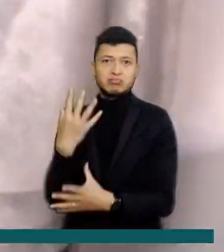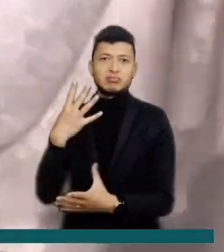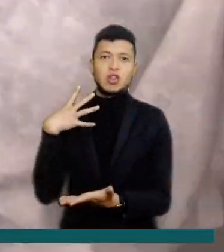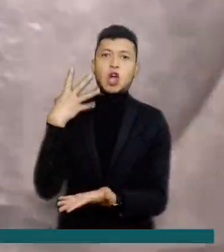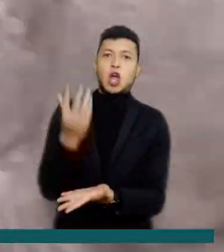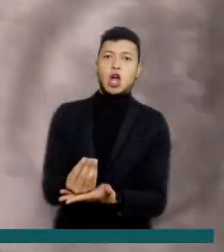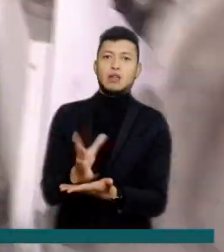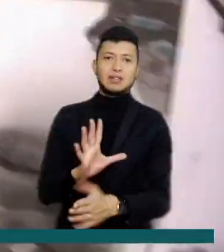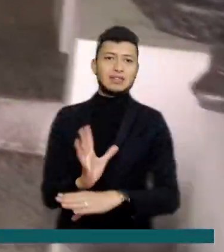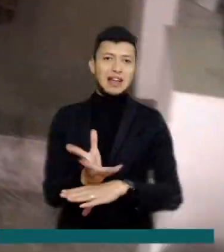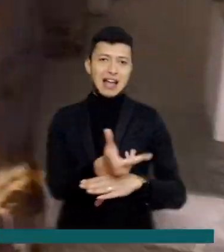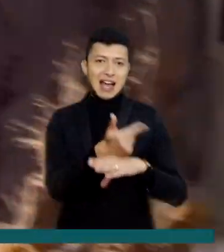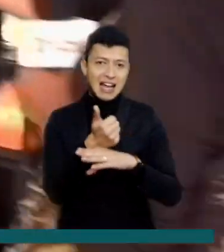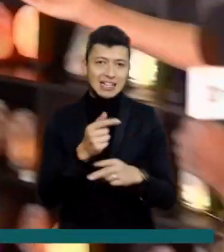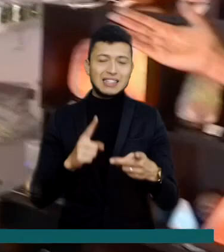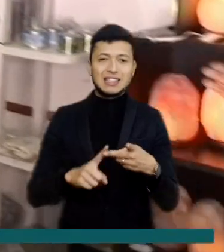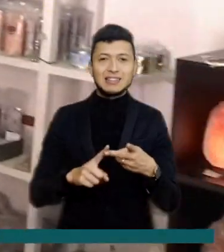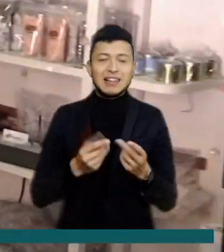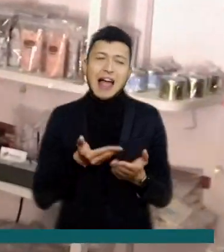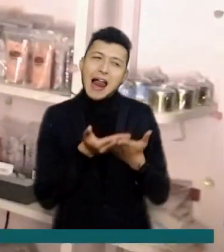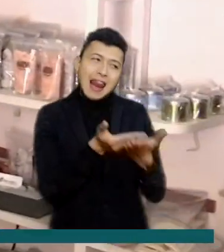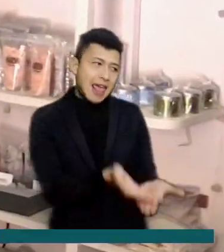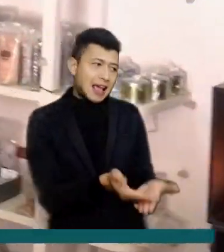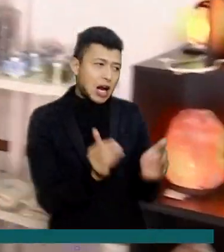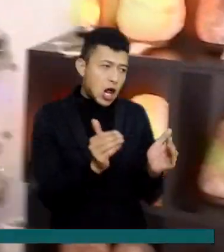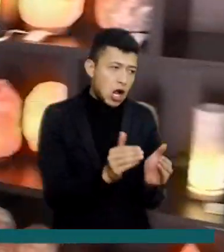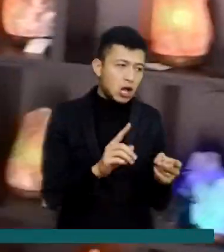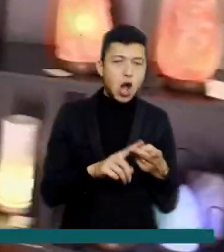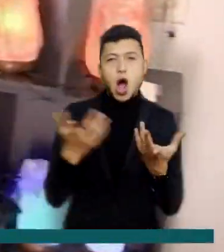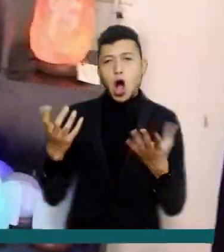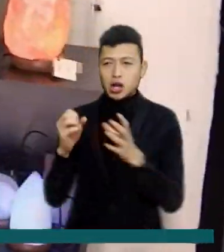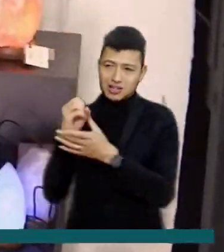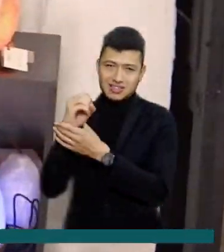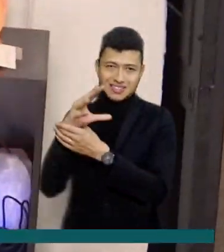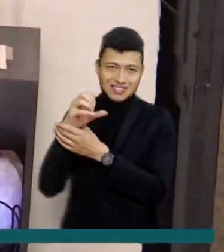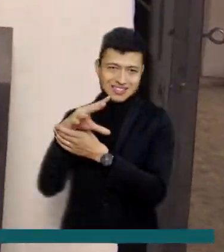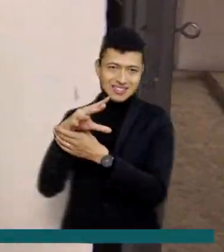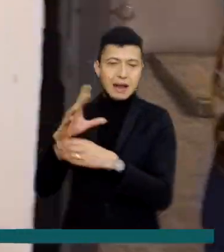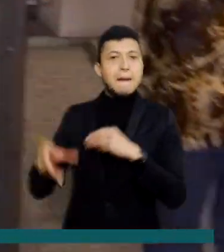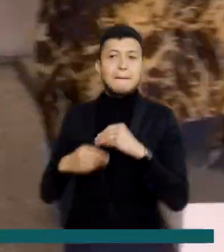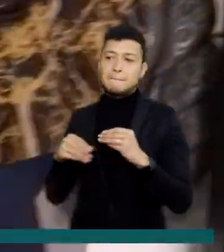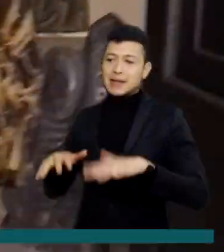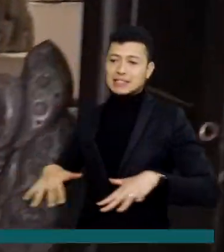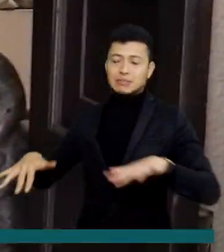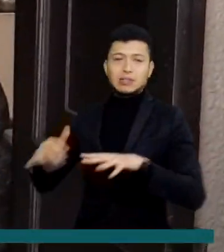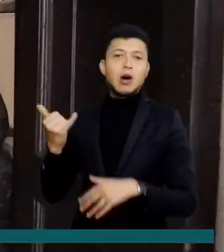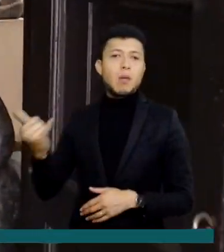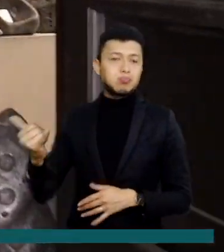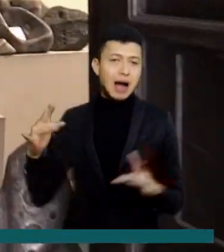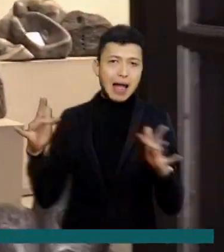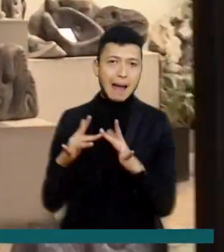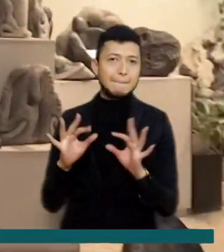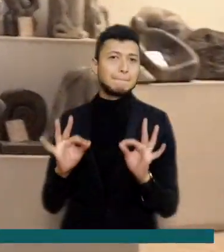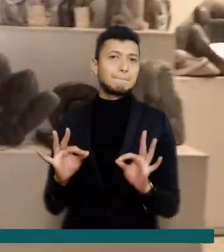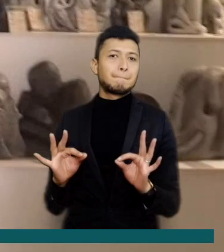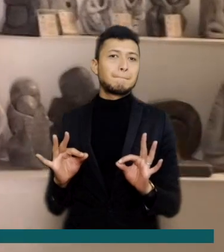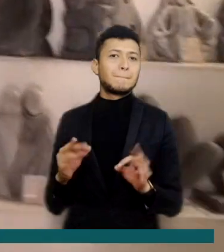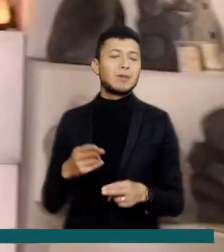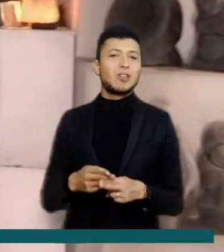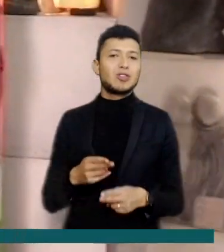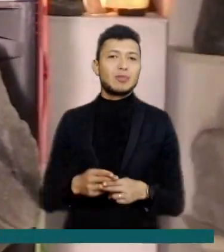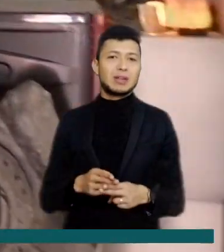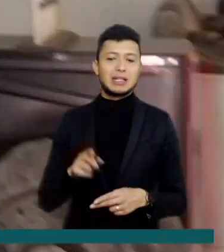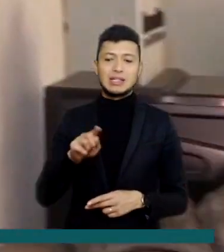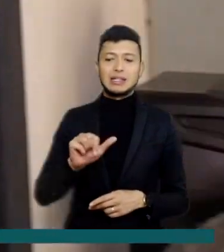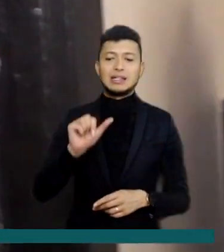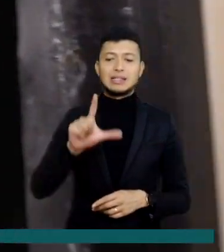obras de arte, souvenirs, iluminación y además tiene un espacio ideal que